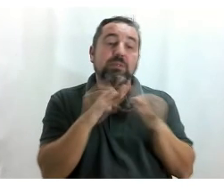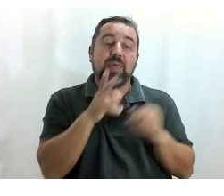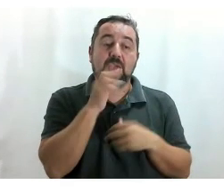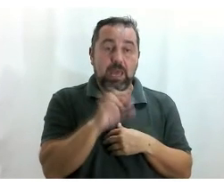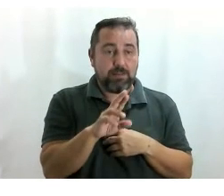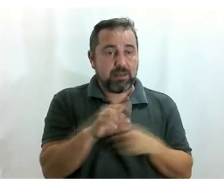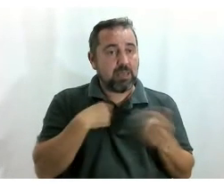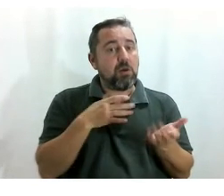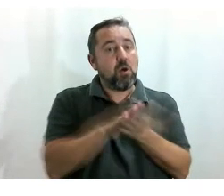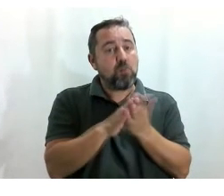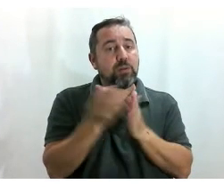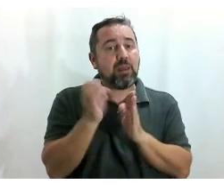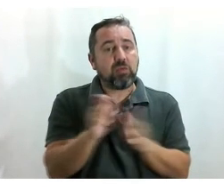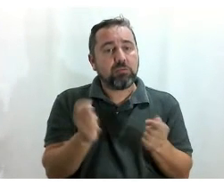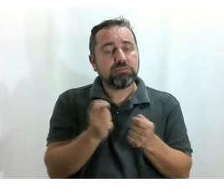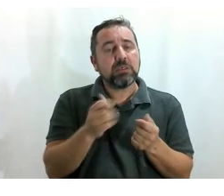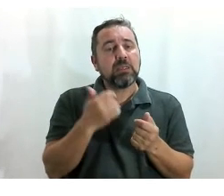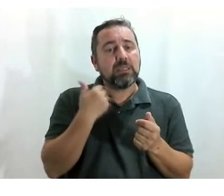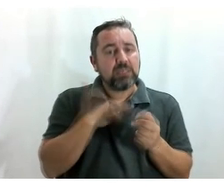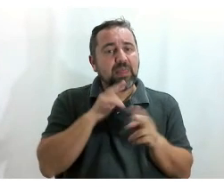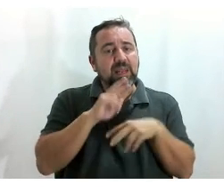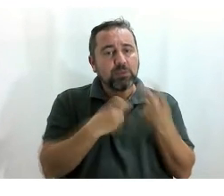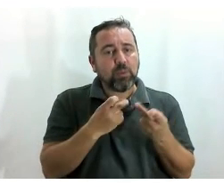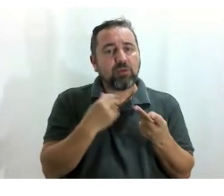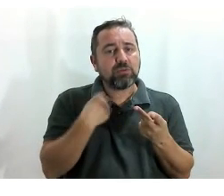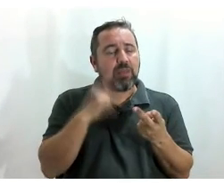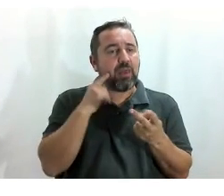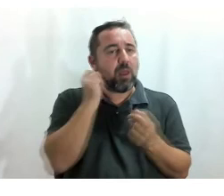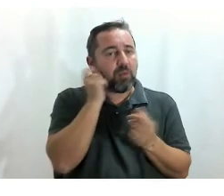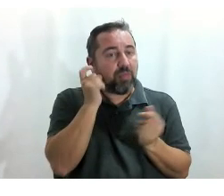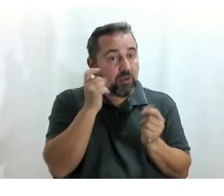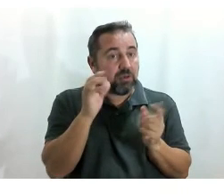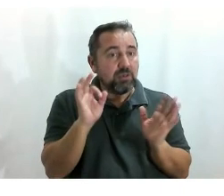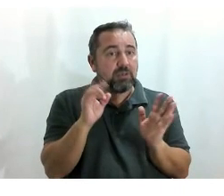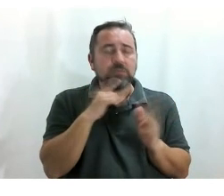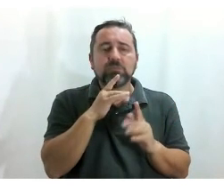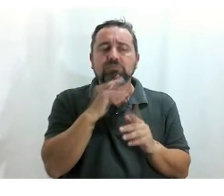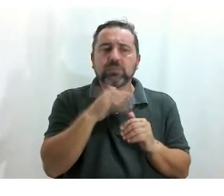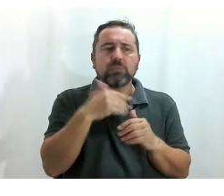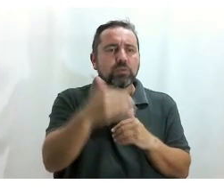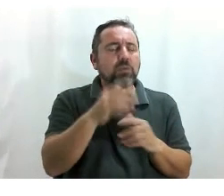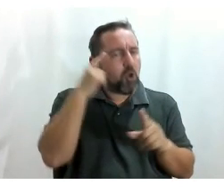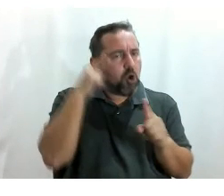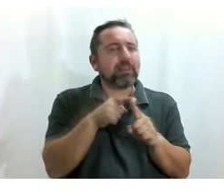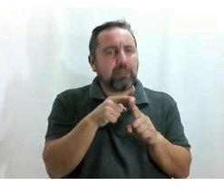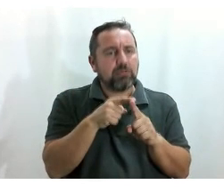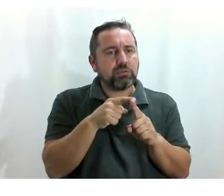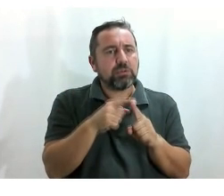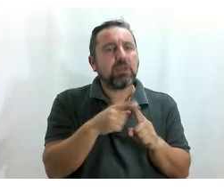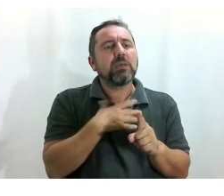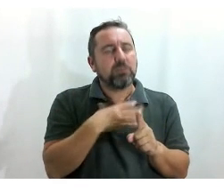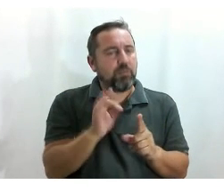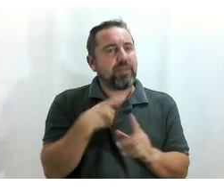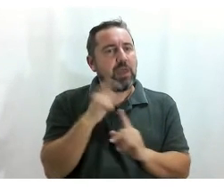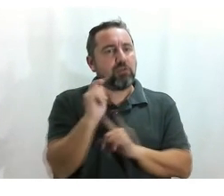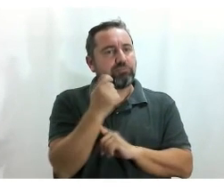ya que es la restauración de la audición es una de las grandes promesas y los grandes objetivos que se pueden conseguir